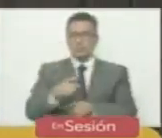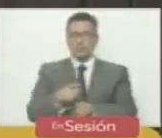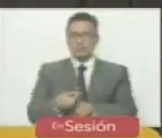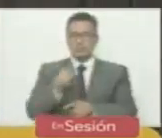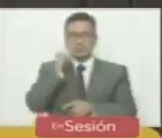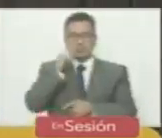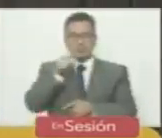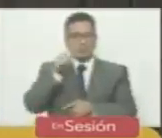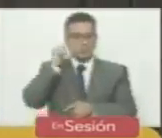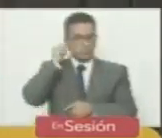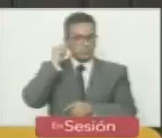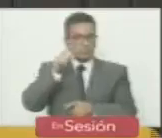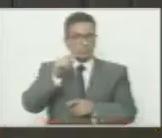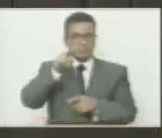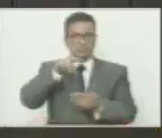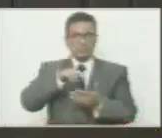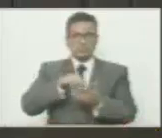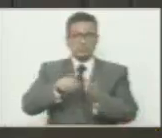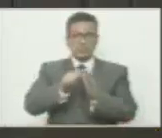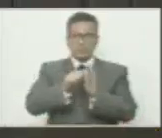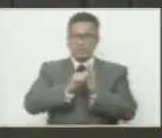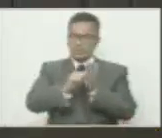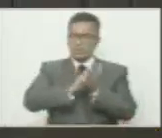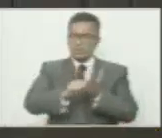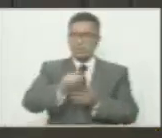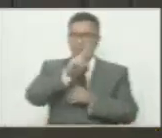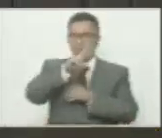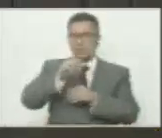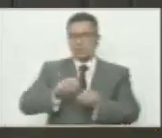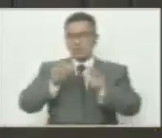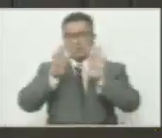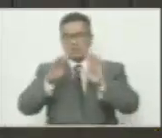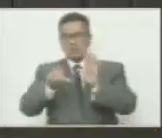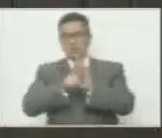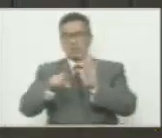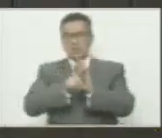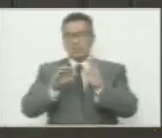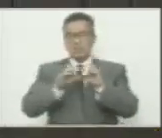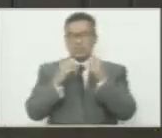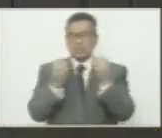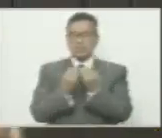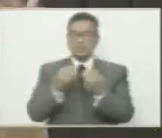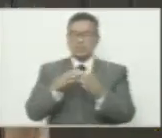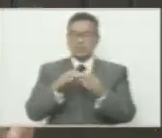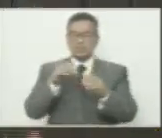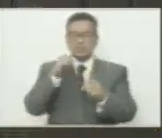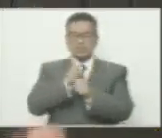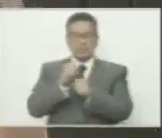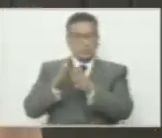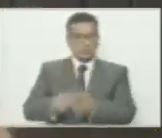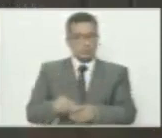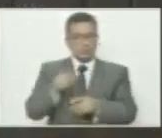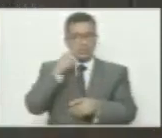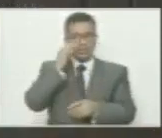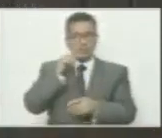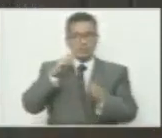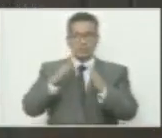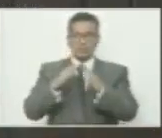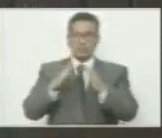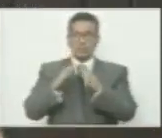sujeto expresado en el artículo 209 de la Ley Orgánica del Trabajo. Son personas que desde su